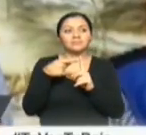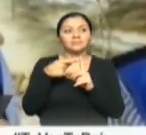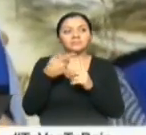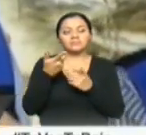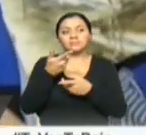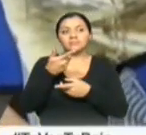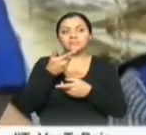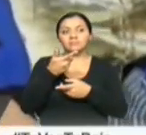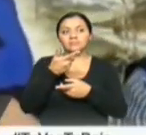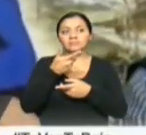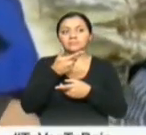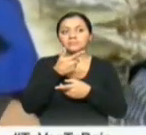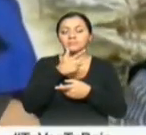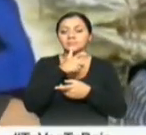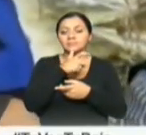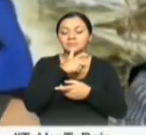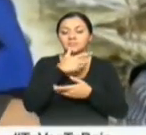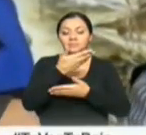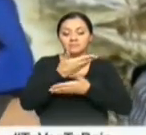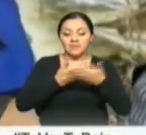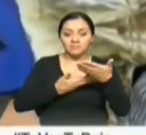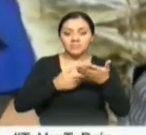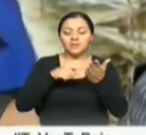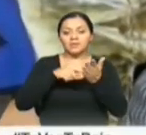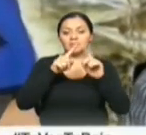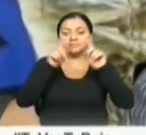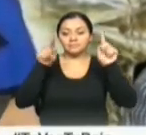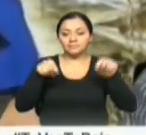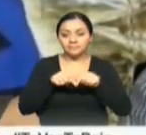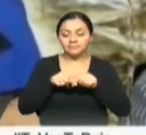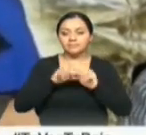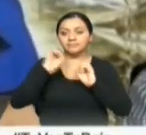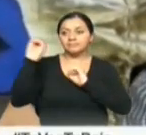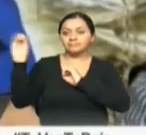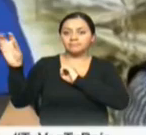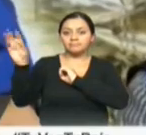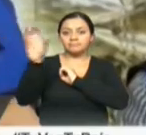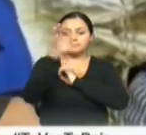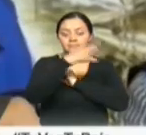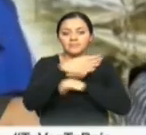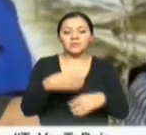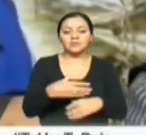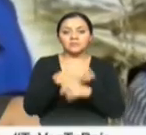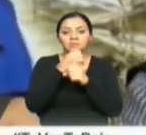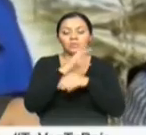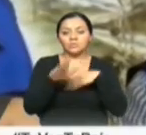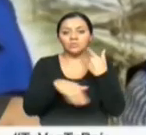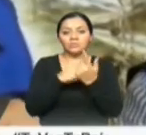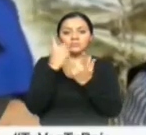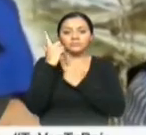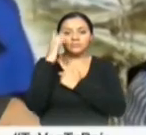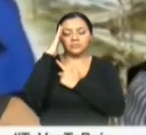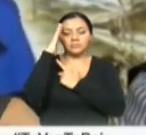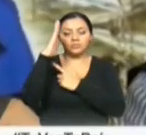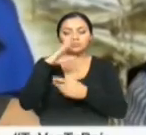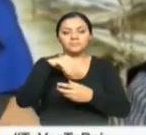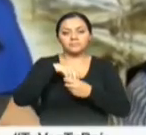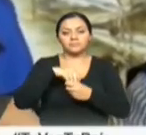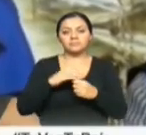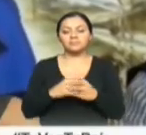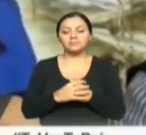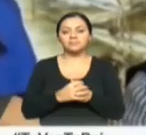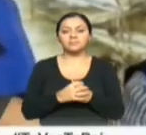la elaboración de los documentos electorales, en el transporte, pero sobre todo la seguridad que se le está brindando a todo el pueblo ecuatoriano para